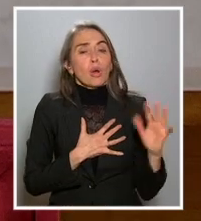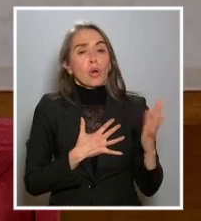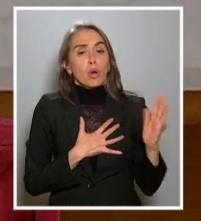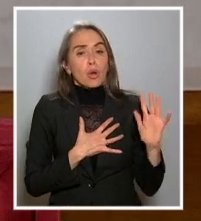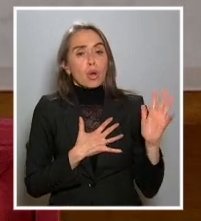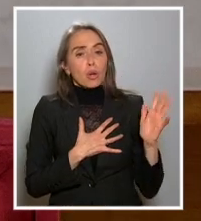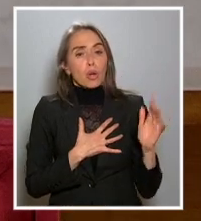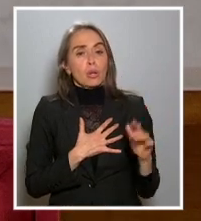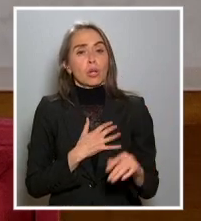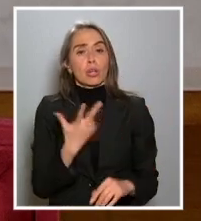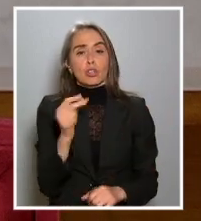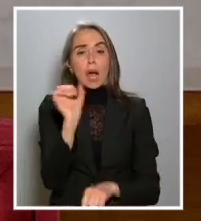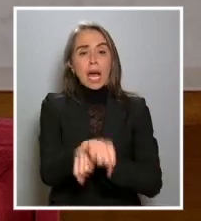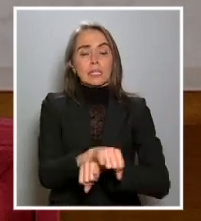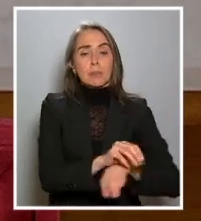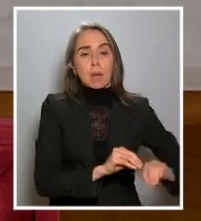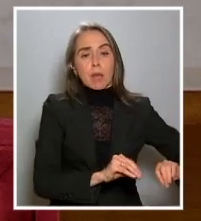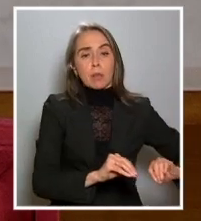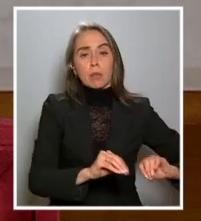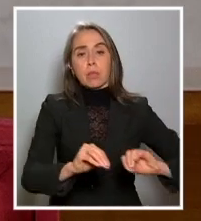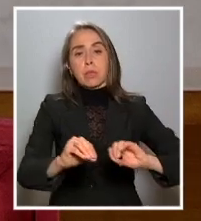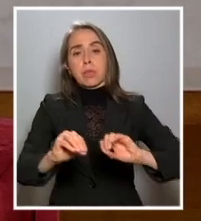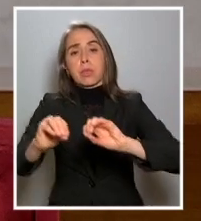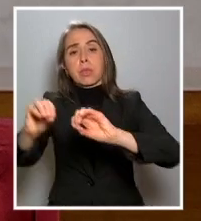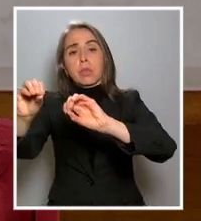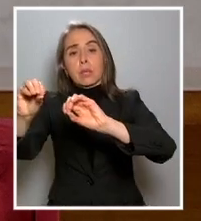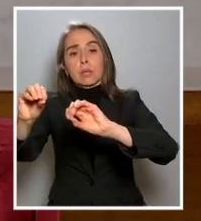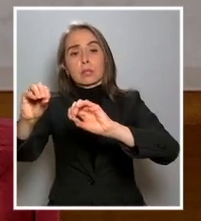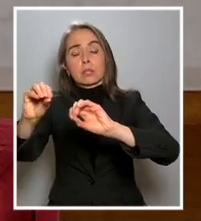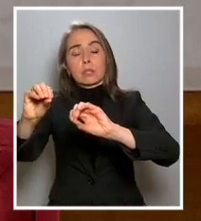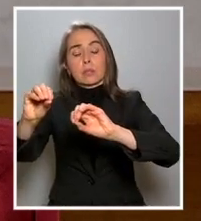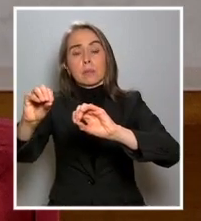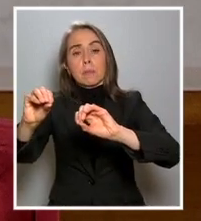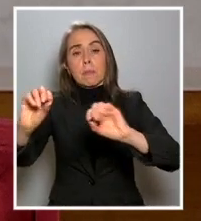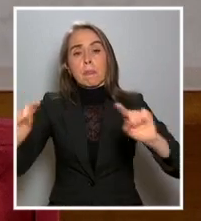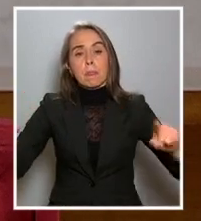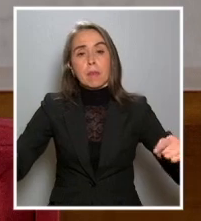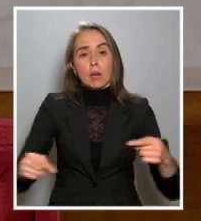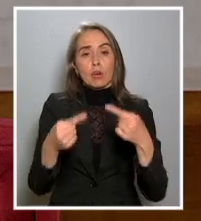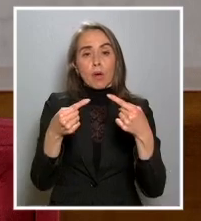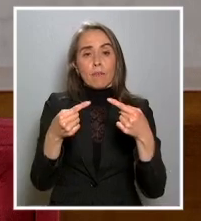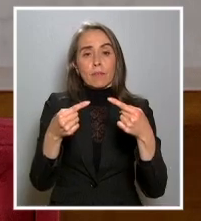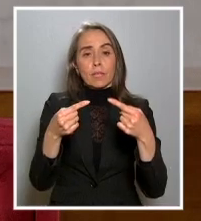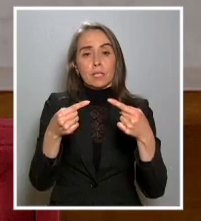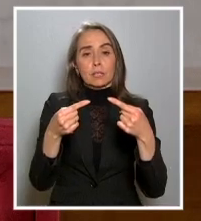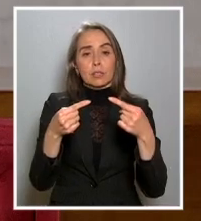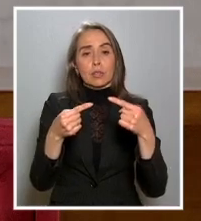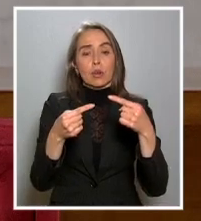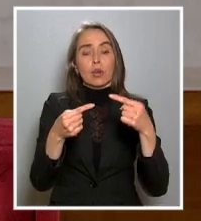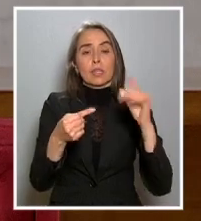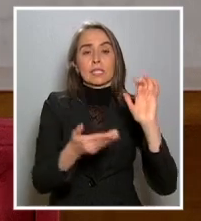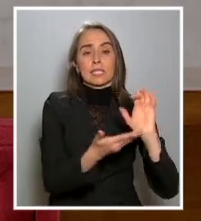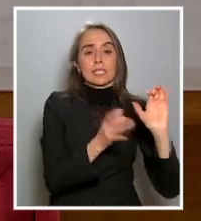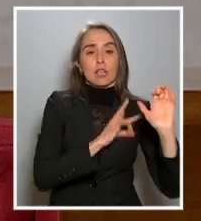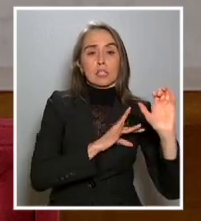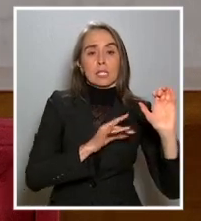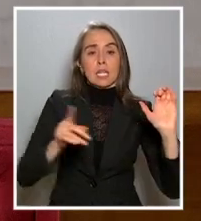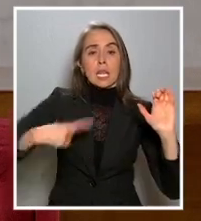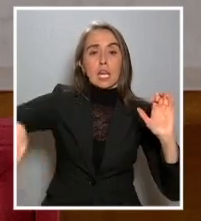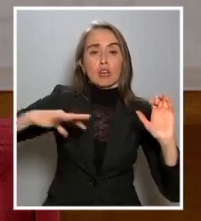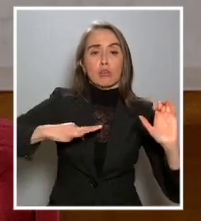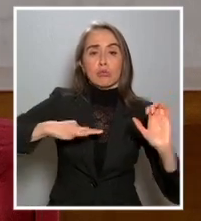que no es aceptable seguir prolongando es el conflicto entre el Estado chileno y el pueblo